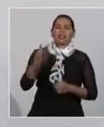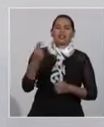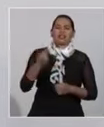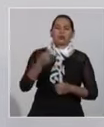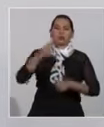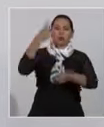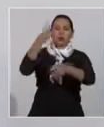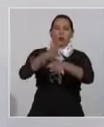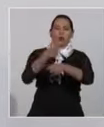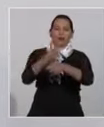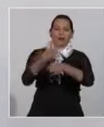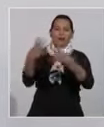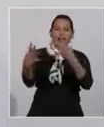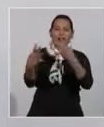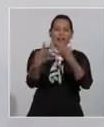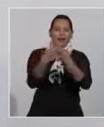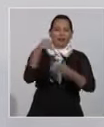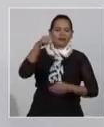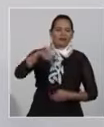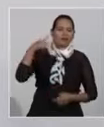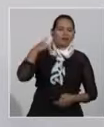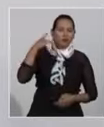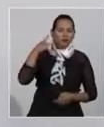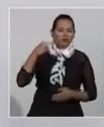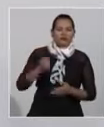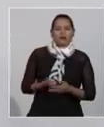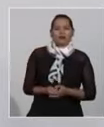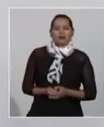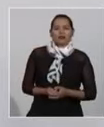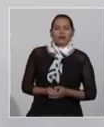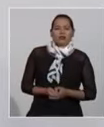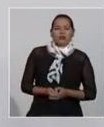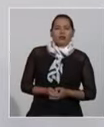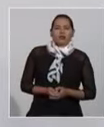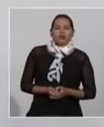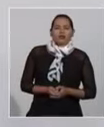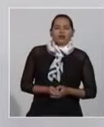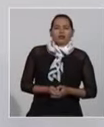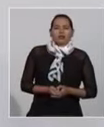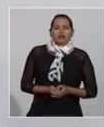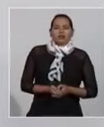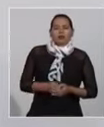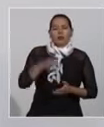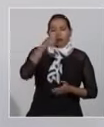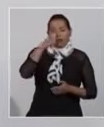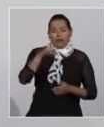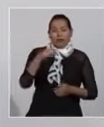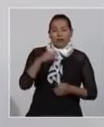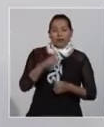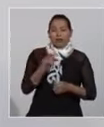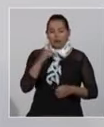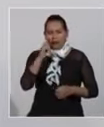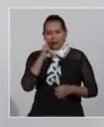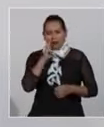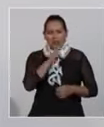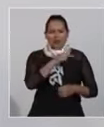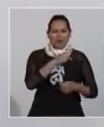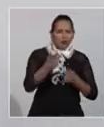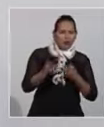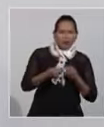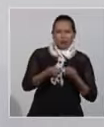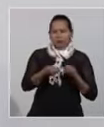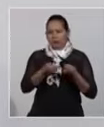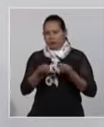bien equipado, de gran calado, que permita que ya no sean más los centros logísticos del crimen organizado y que vuelvan a cumplir con su función